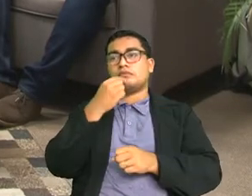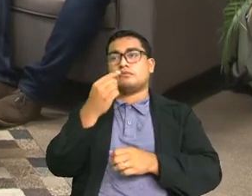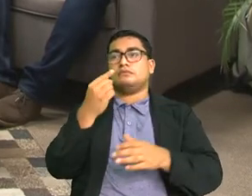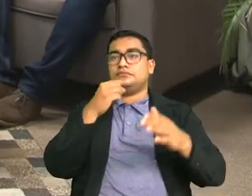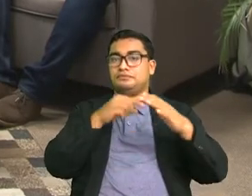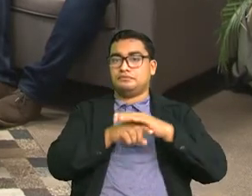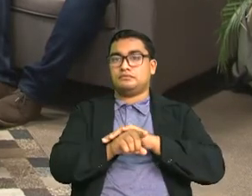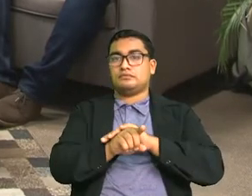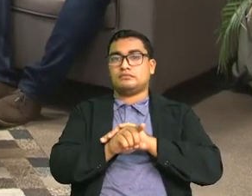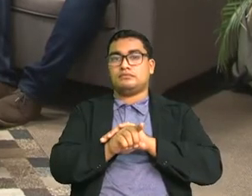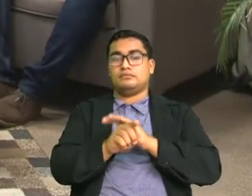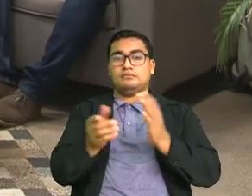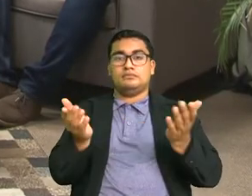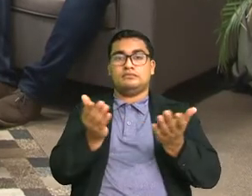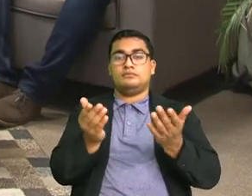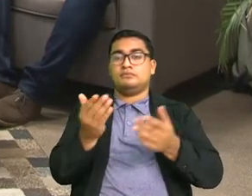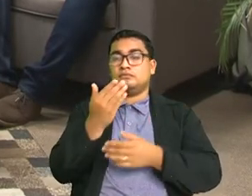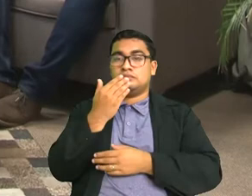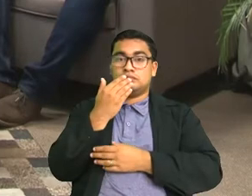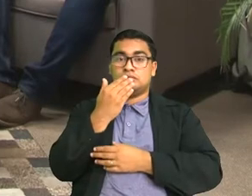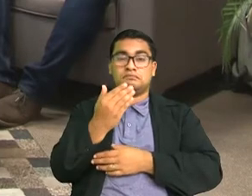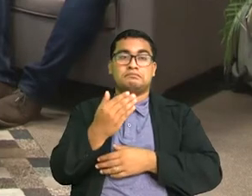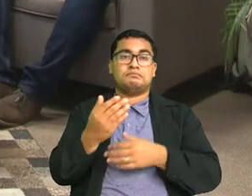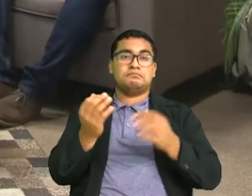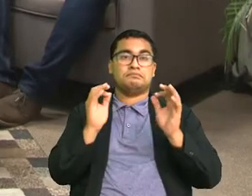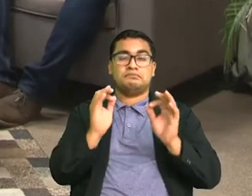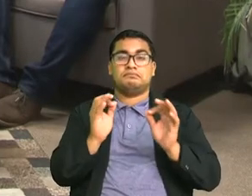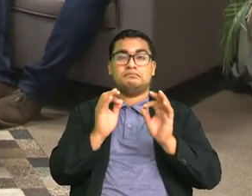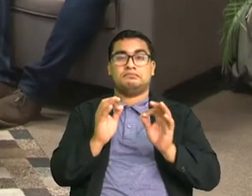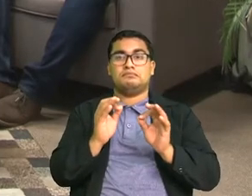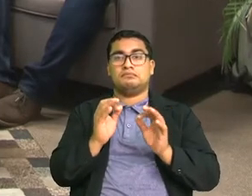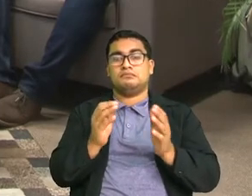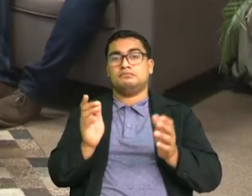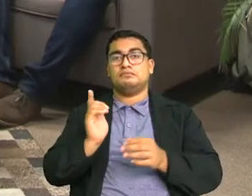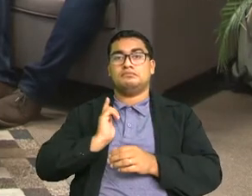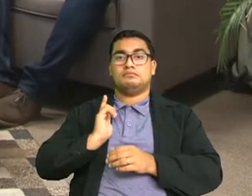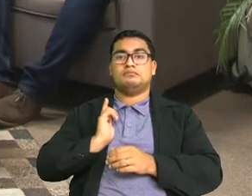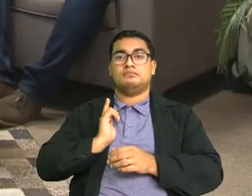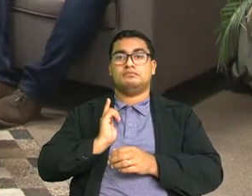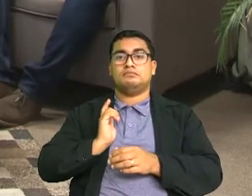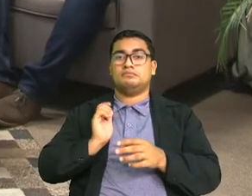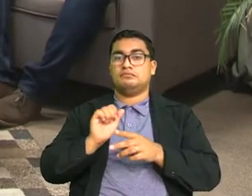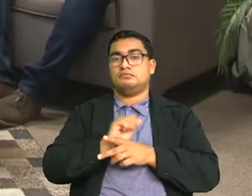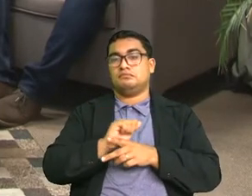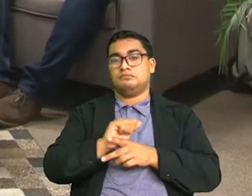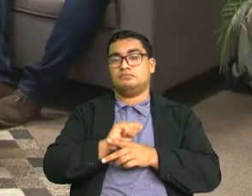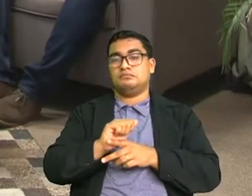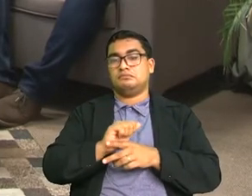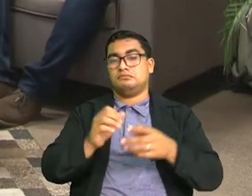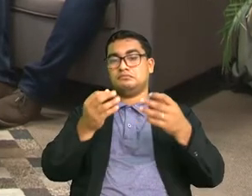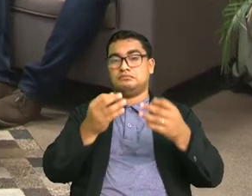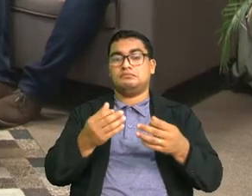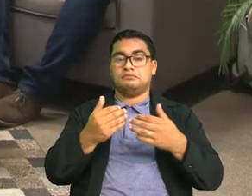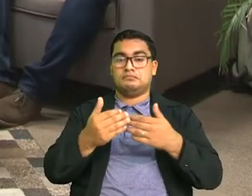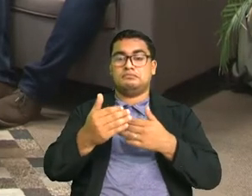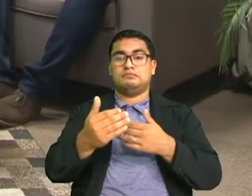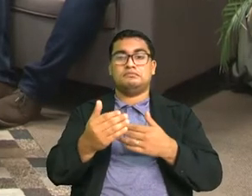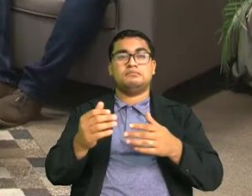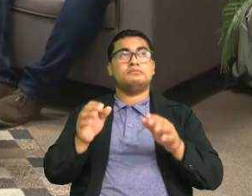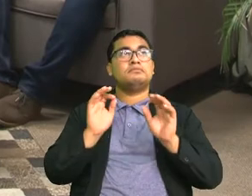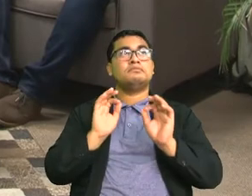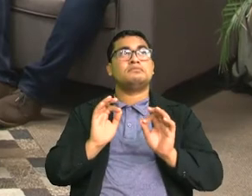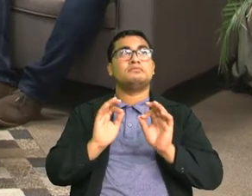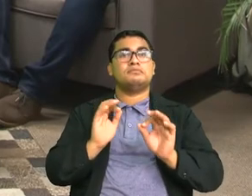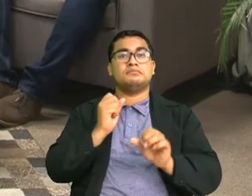van con muy buen muy buena expectativa es decir tenemos prácticamente estamos en la ruta que se había previsto como